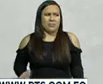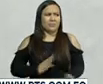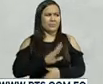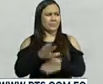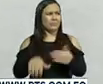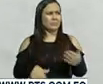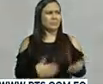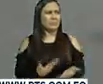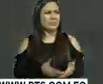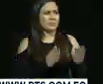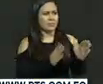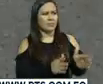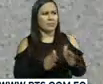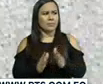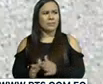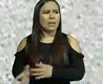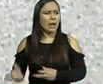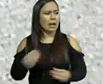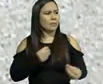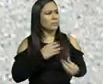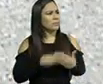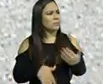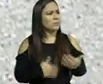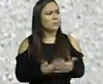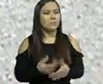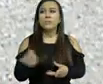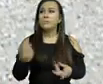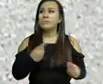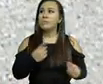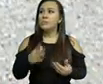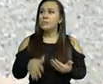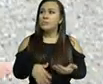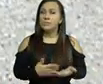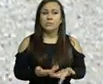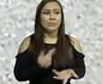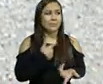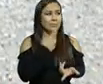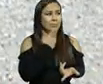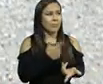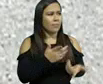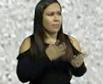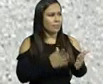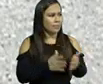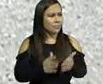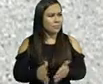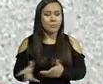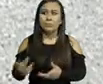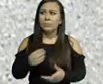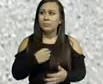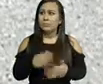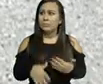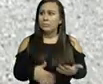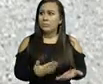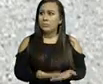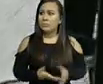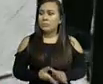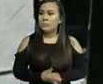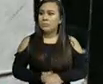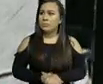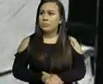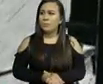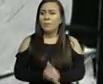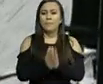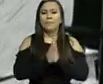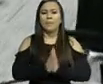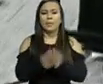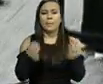está enamorado de esa chica viene y comparte el expreso comida esos podrían ser los motivos por los que ellos los buscaron problema pues pide